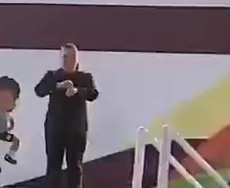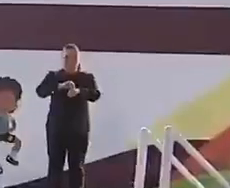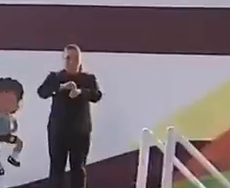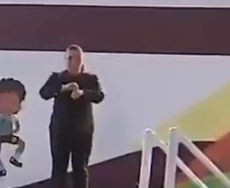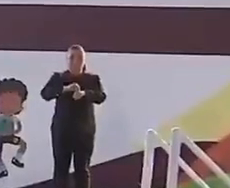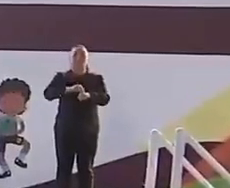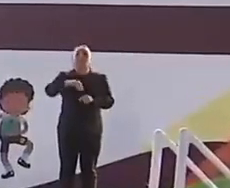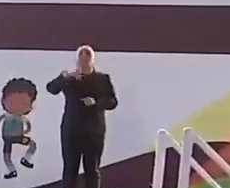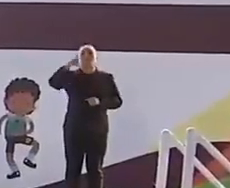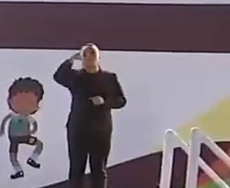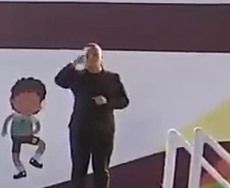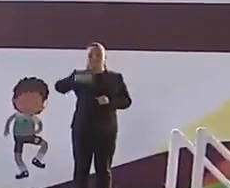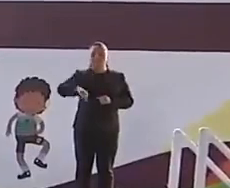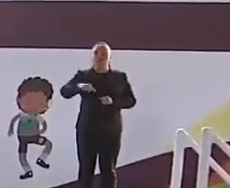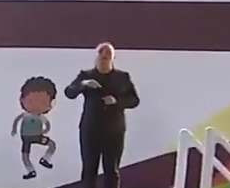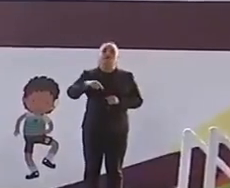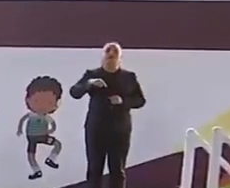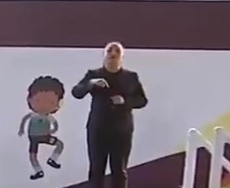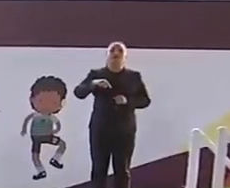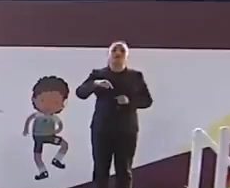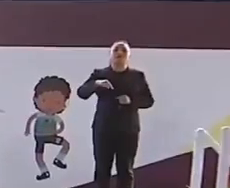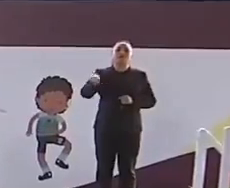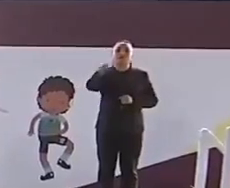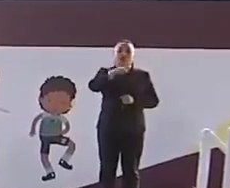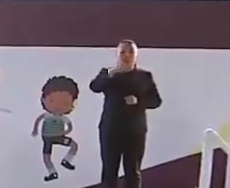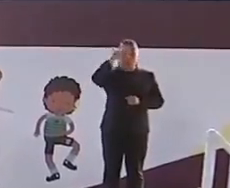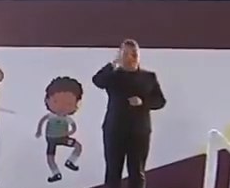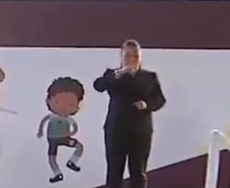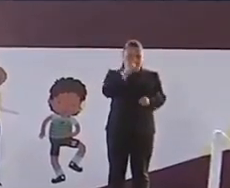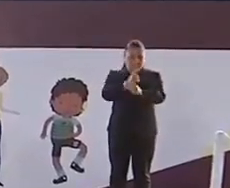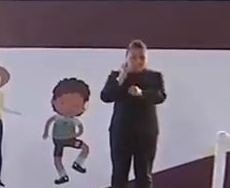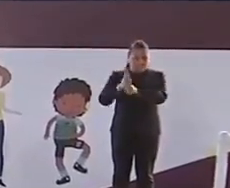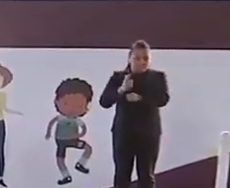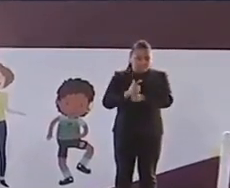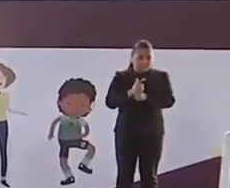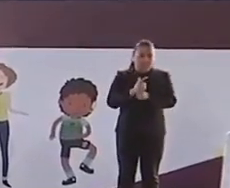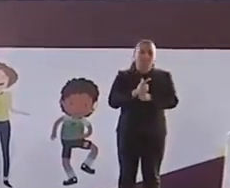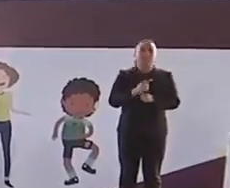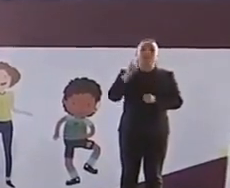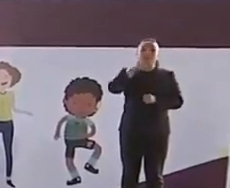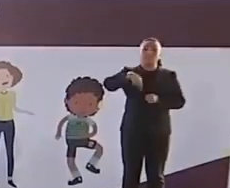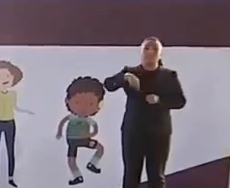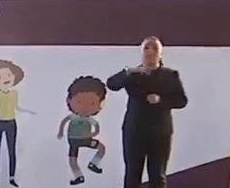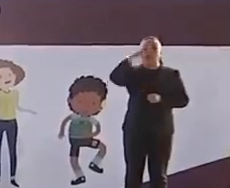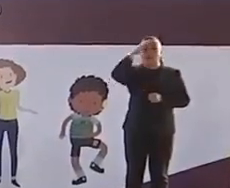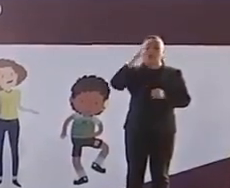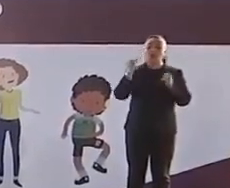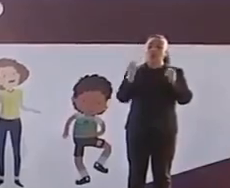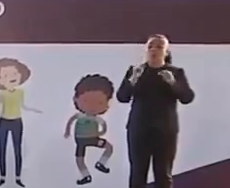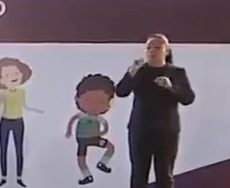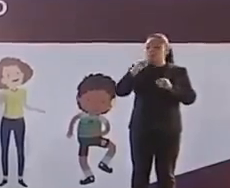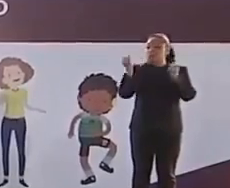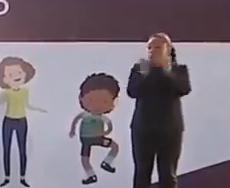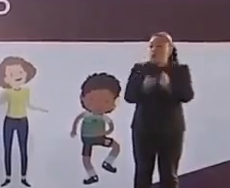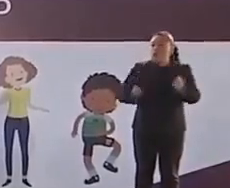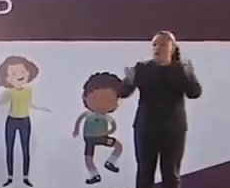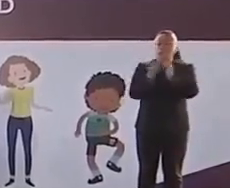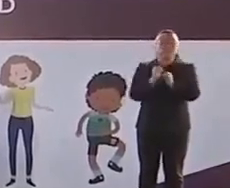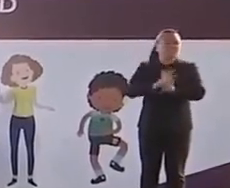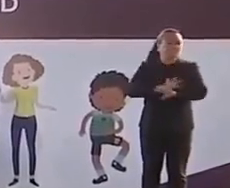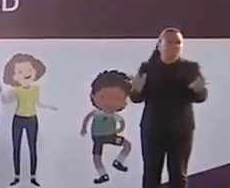para que se sepa de que no es más de lo mismo es